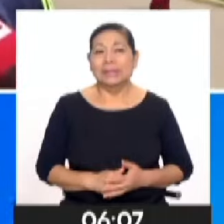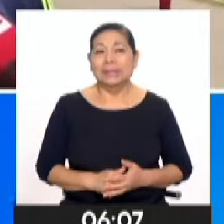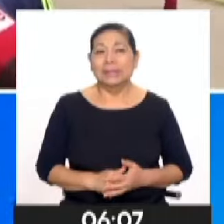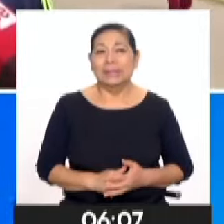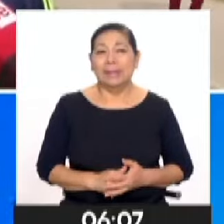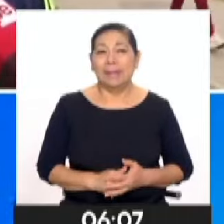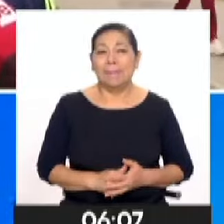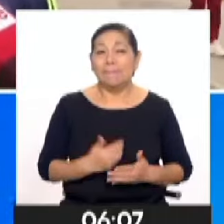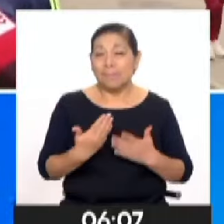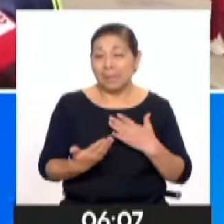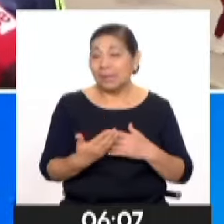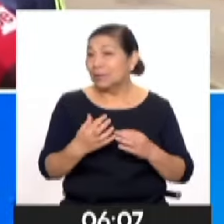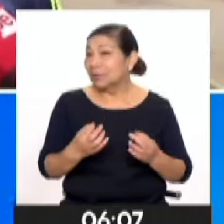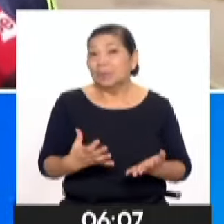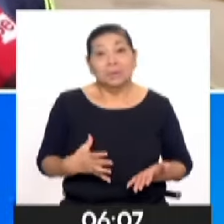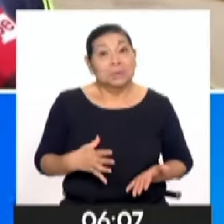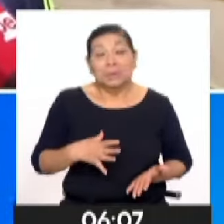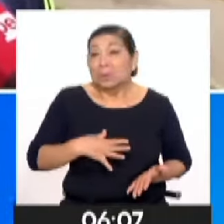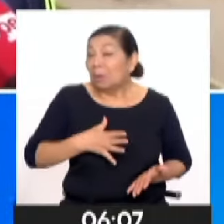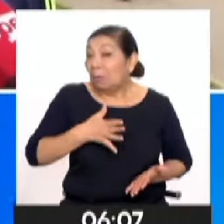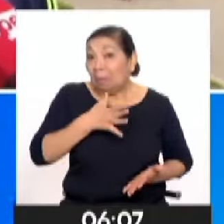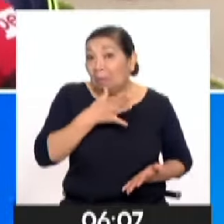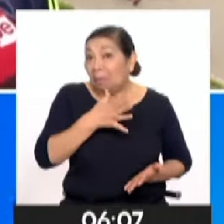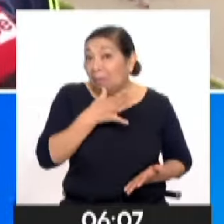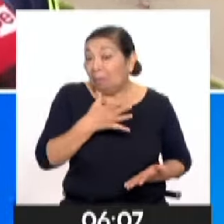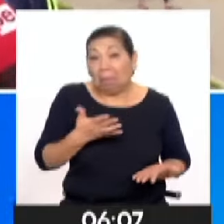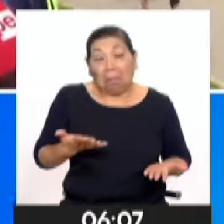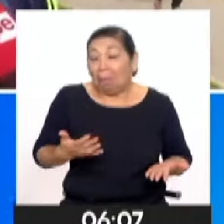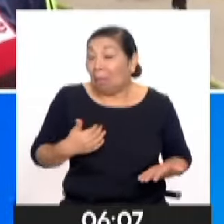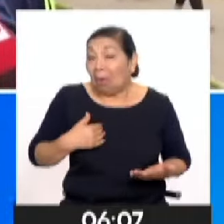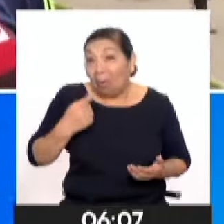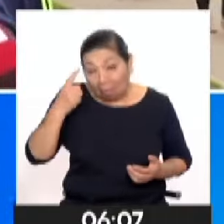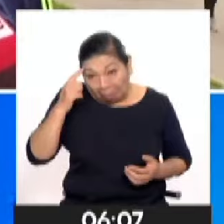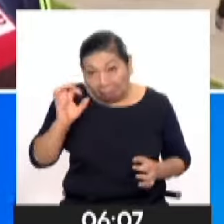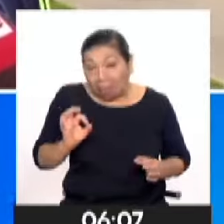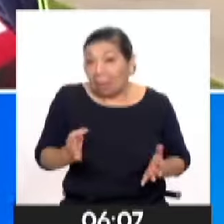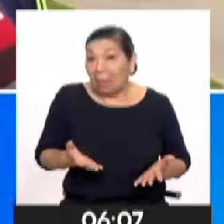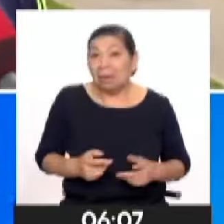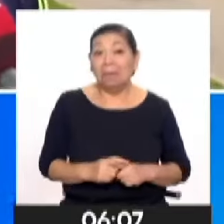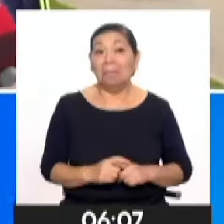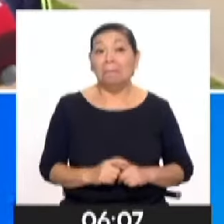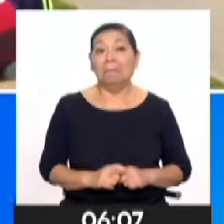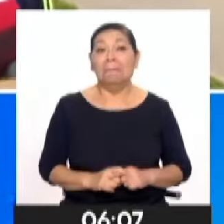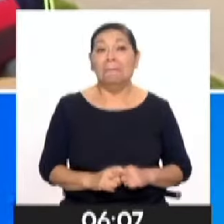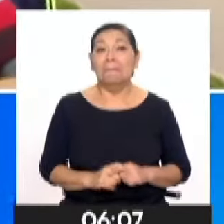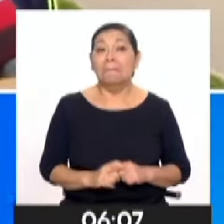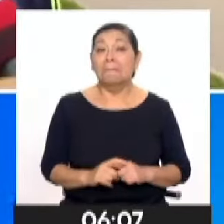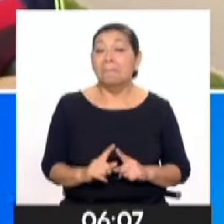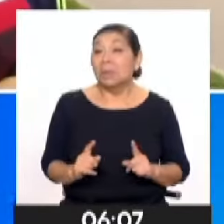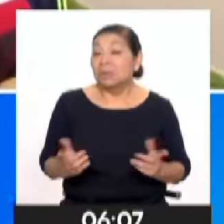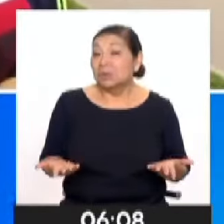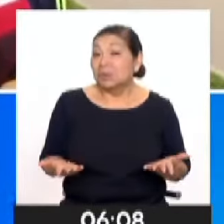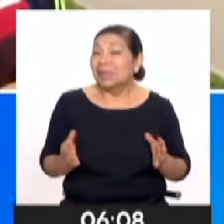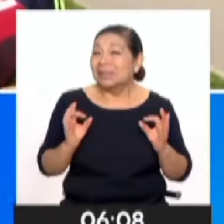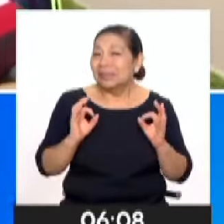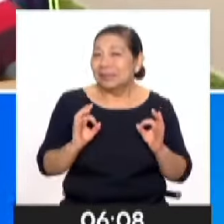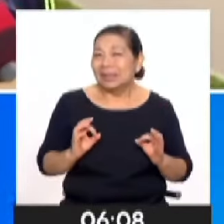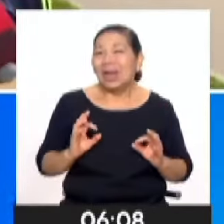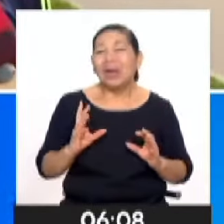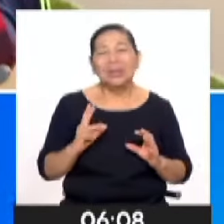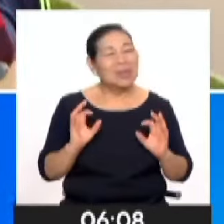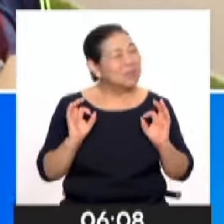Mira Buenos días la verdad que no tenía conocimiento con respecto a ese a ese incidente que pasó pero constantemente